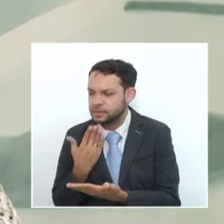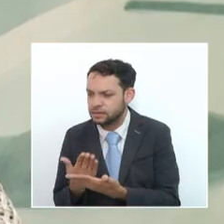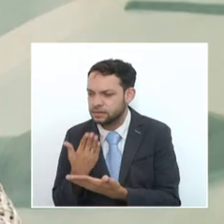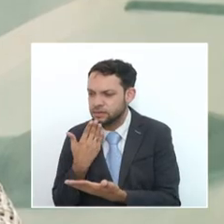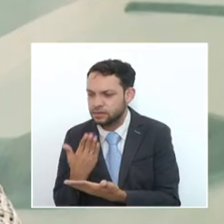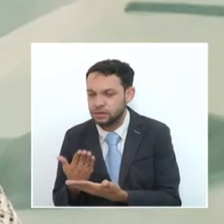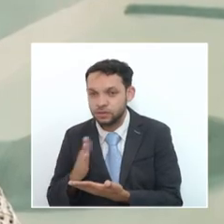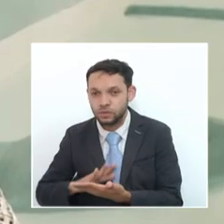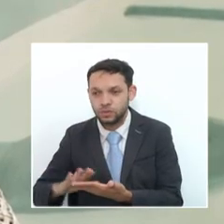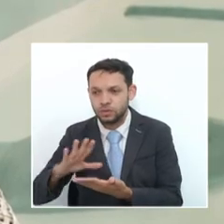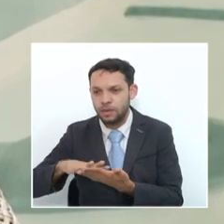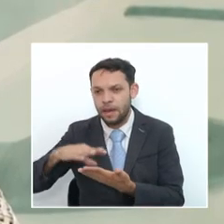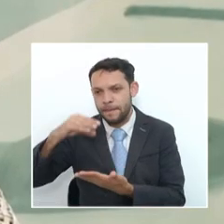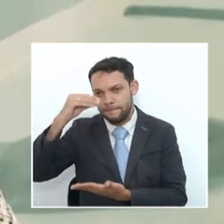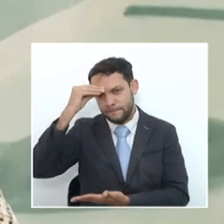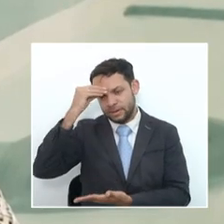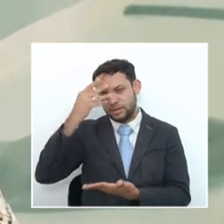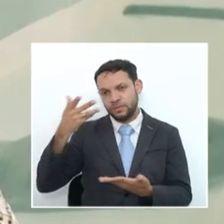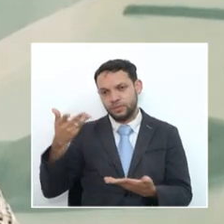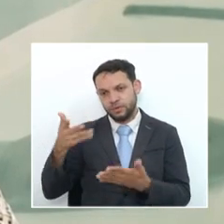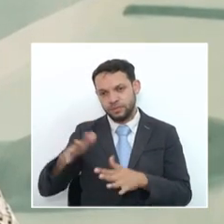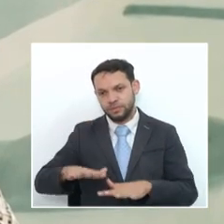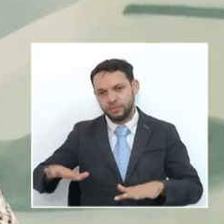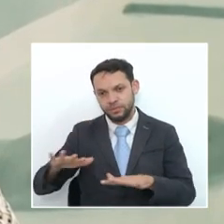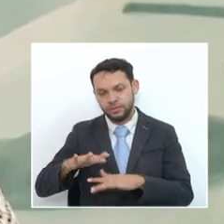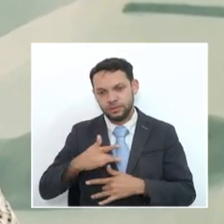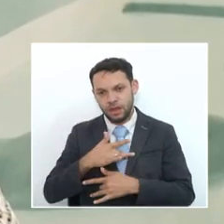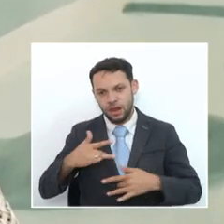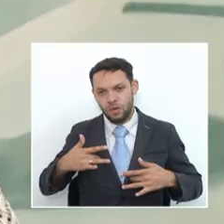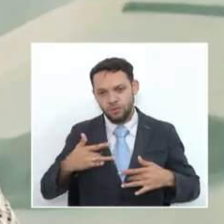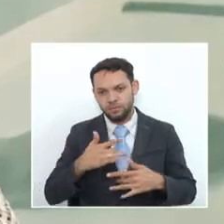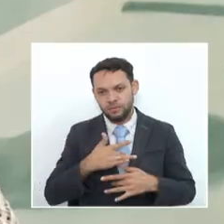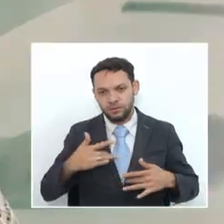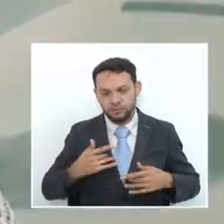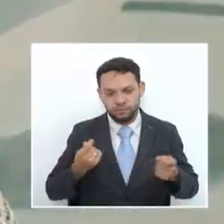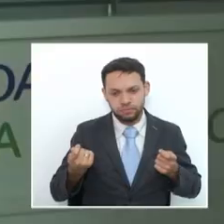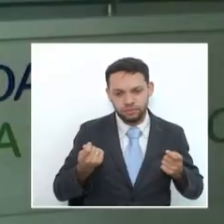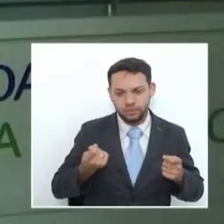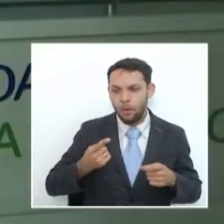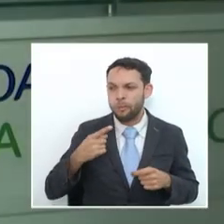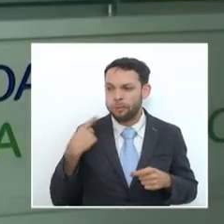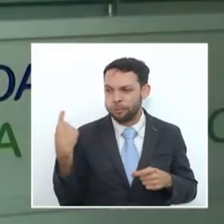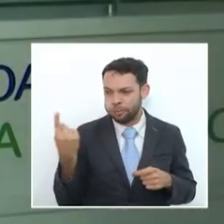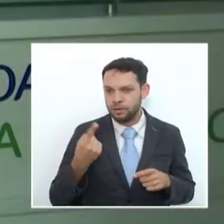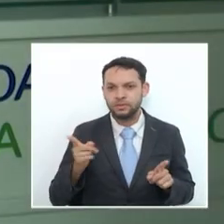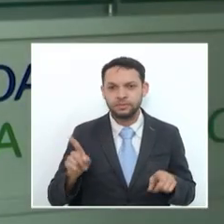aprendido, lo he aprendido en el Parque de la Salud y todo lo que me rodea acá.